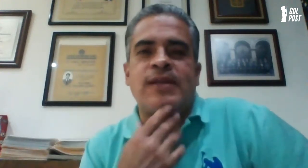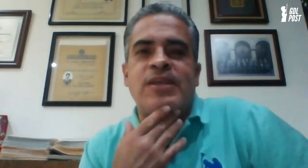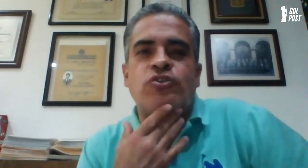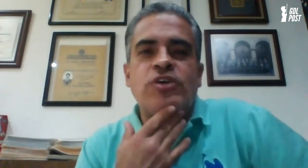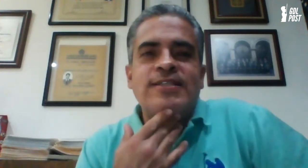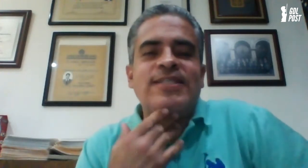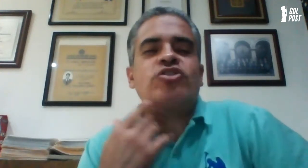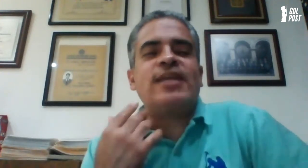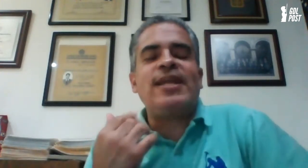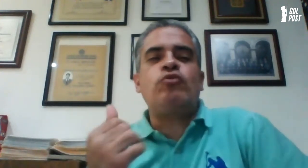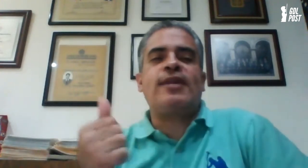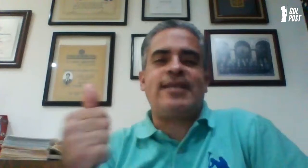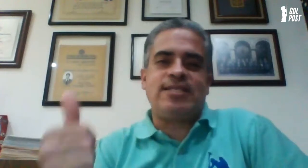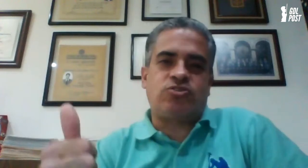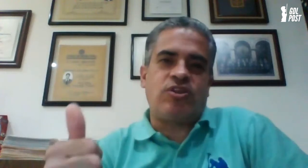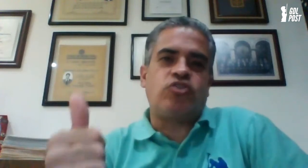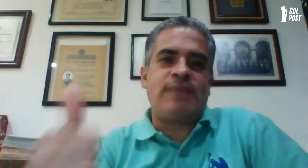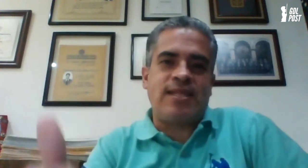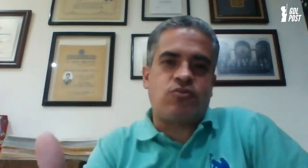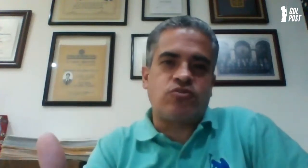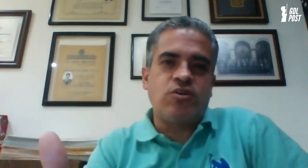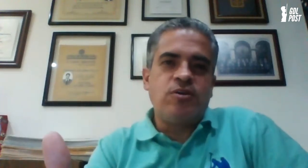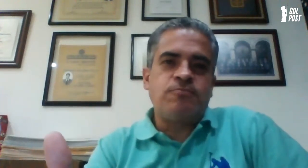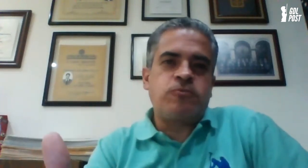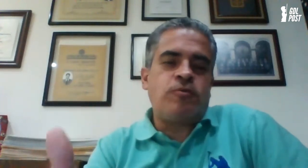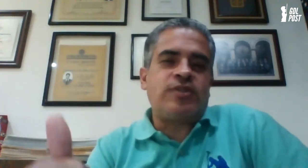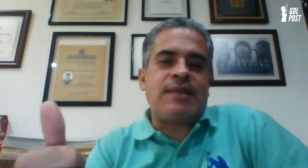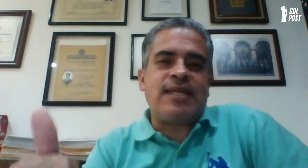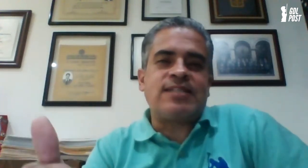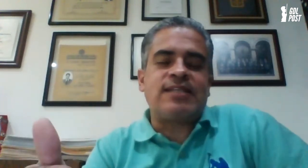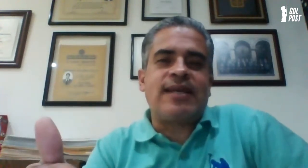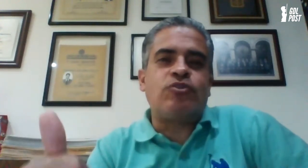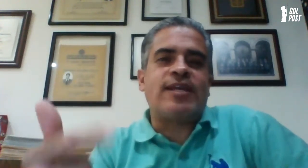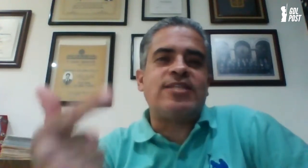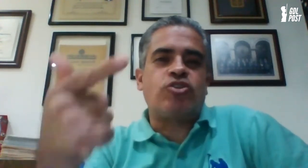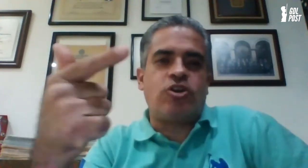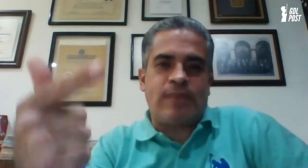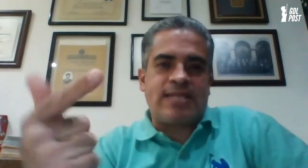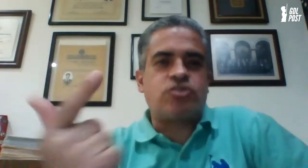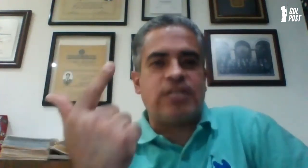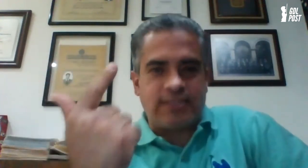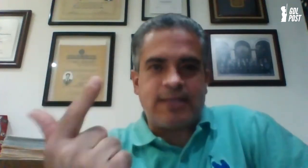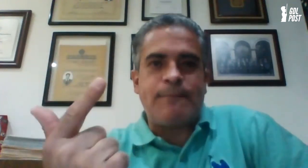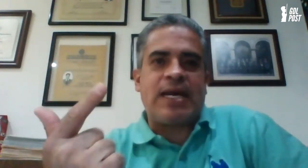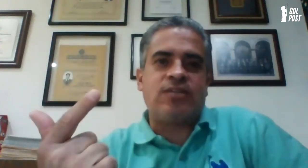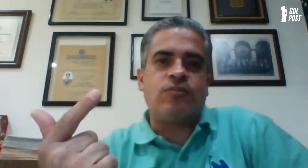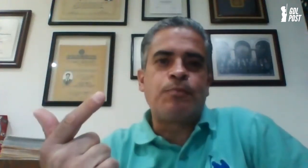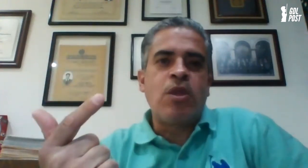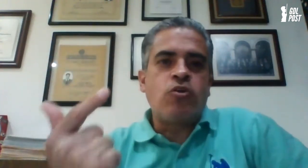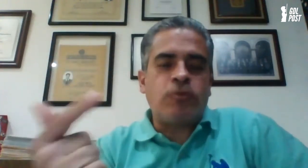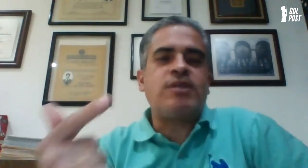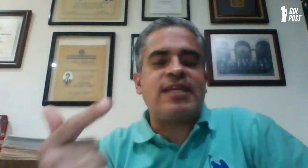Pablo, Ramiro, si no tienen un registro de los médicos, ¿cómo te imaginas que tengan un registro de los maestros y les estén